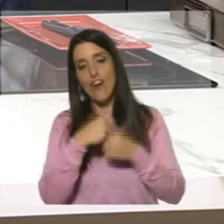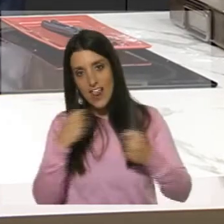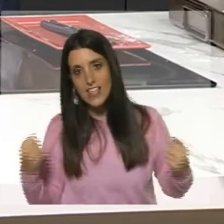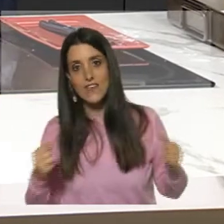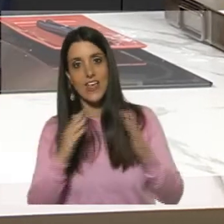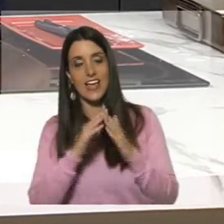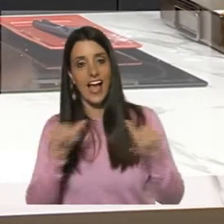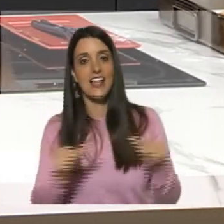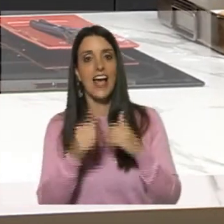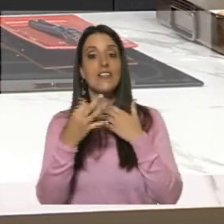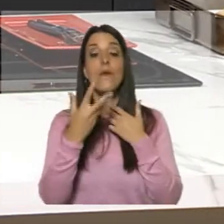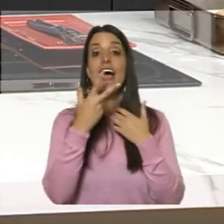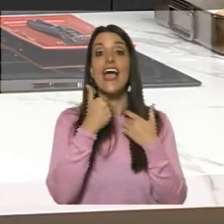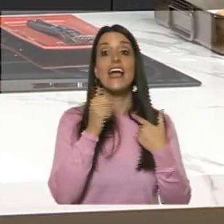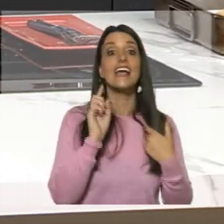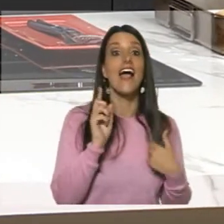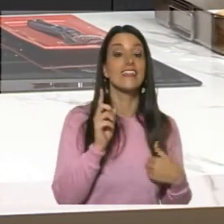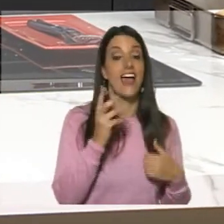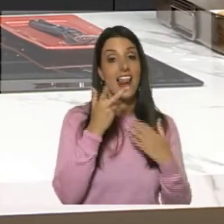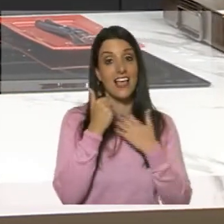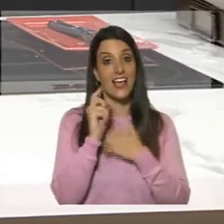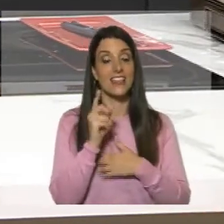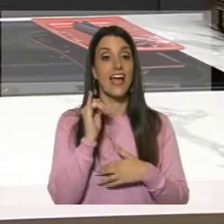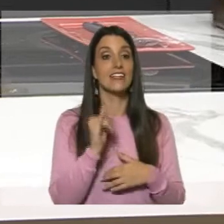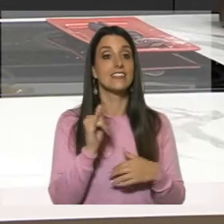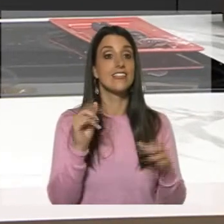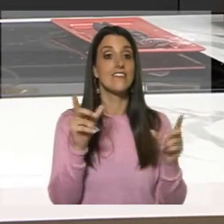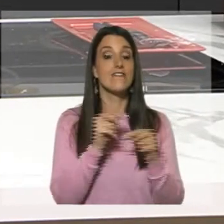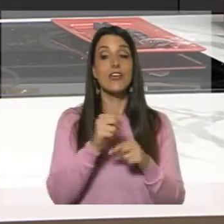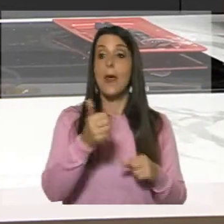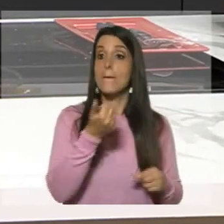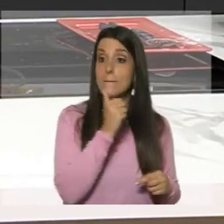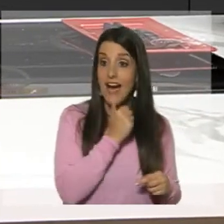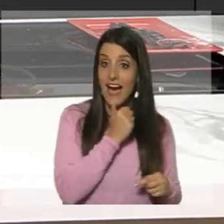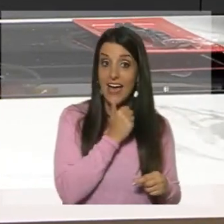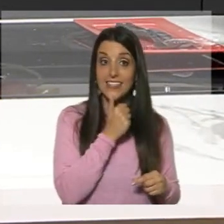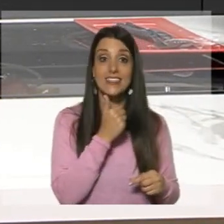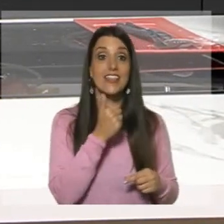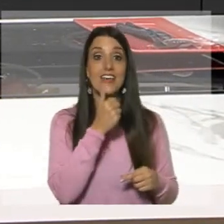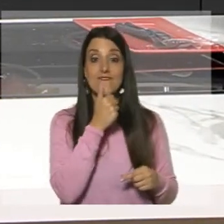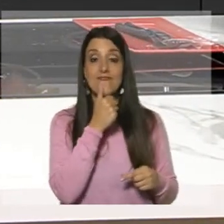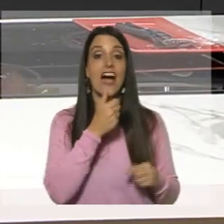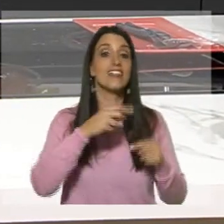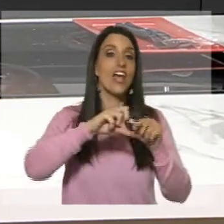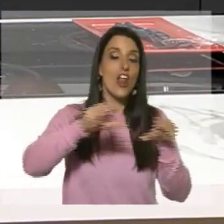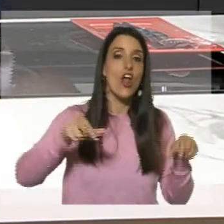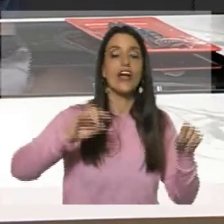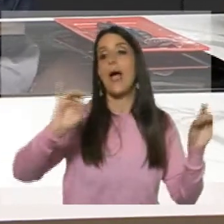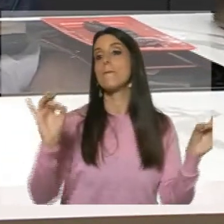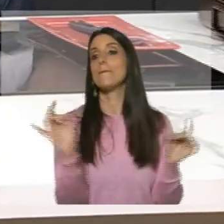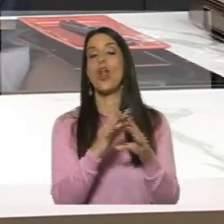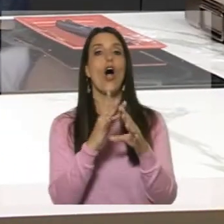casa porque les va a encantar. Ahí, mirá. Y nos vamos. Que ir mate, con el mate. Mate, rosca, ya está.